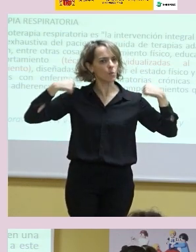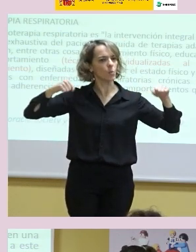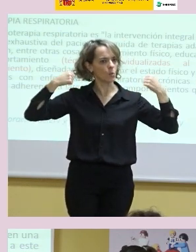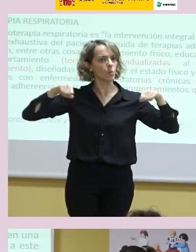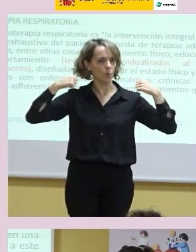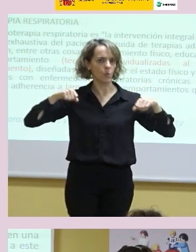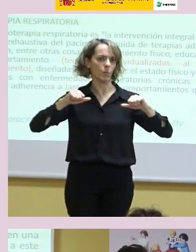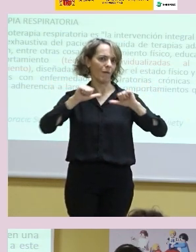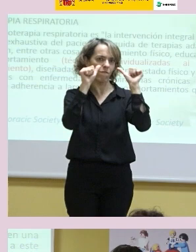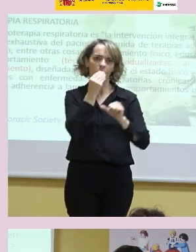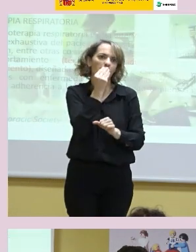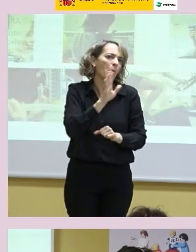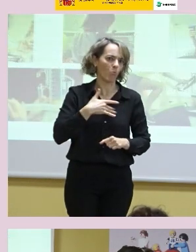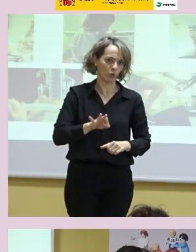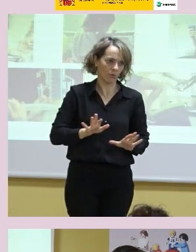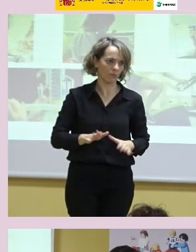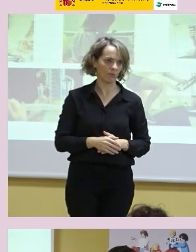posible.